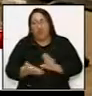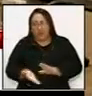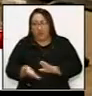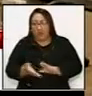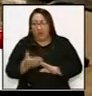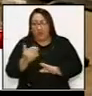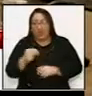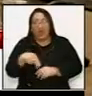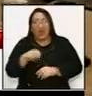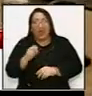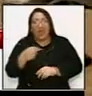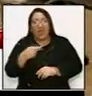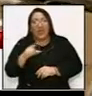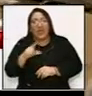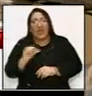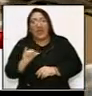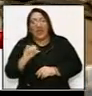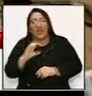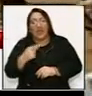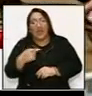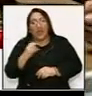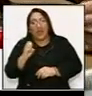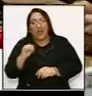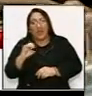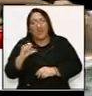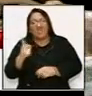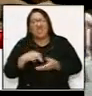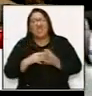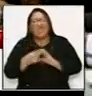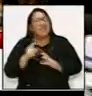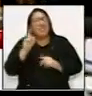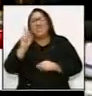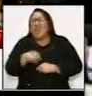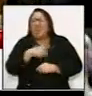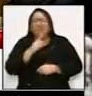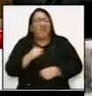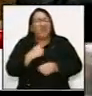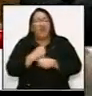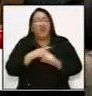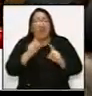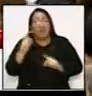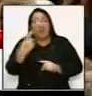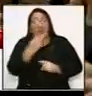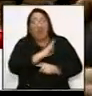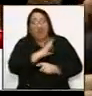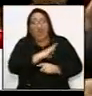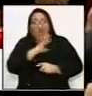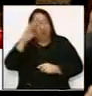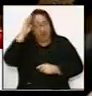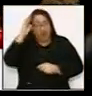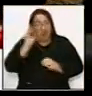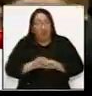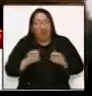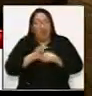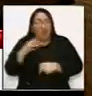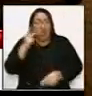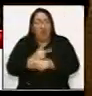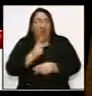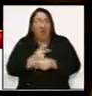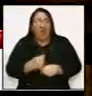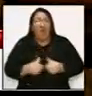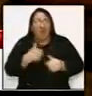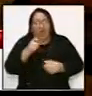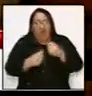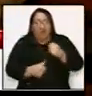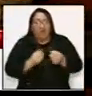hay negligencia en la intervención. Lo primero que tiene que hacer la Fiscalía y la Policía es preservar la vida de la